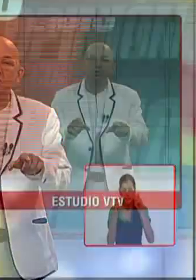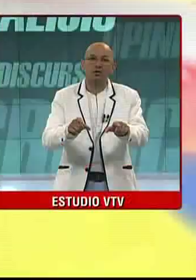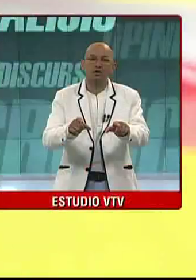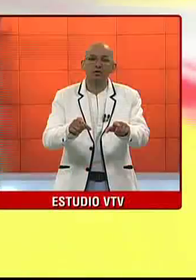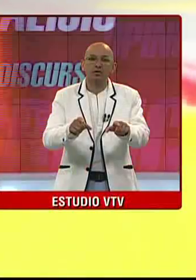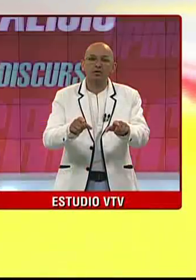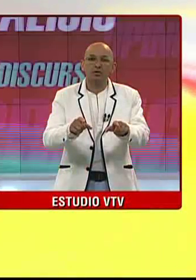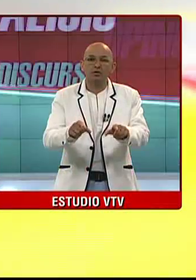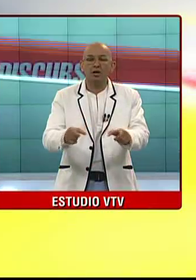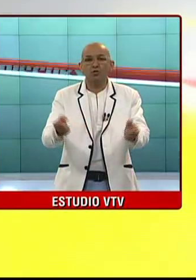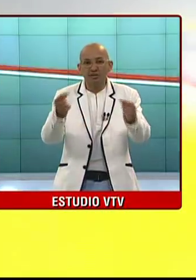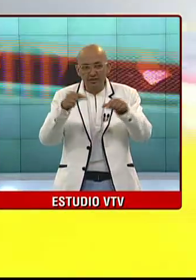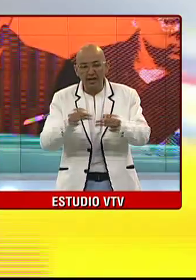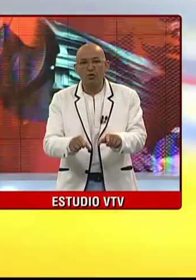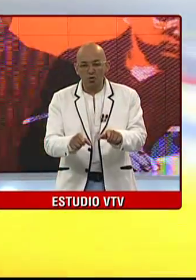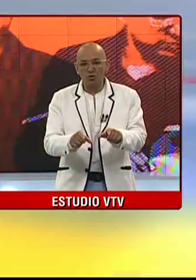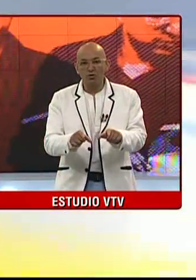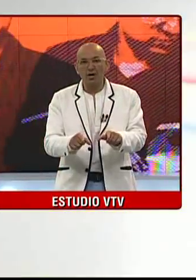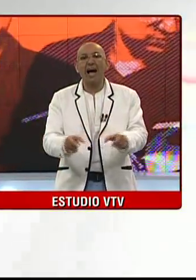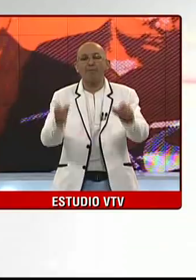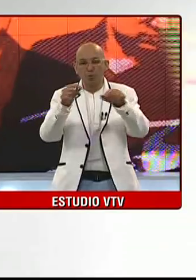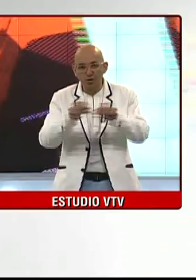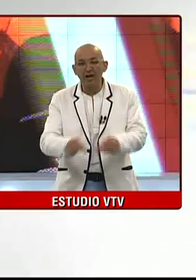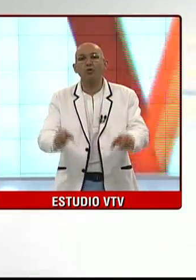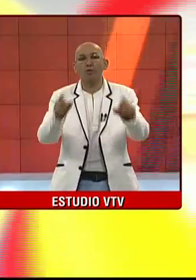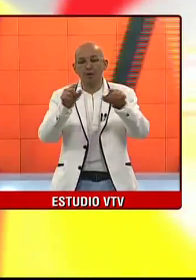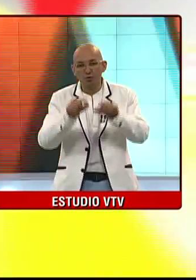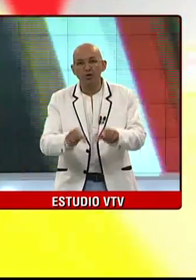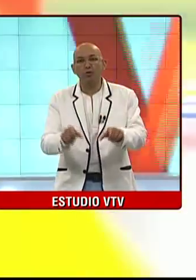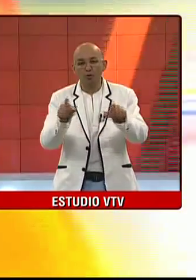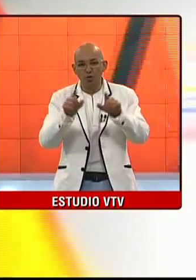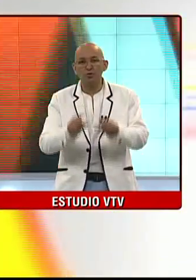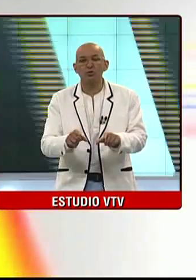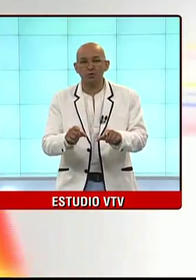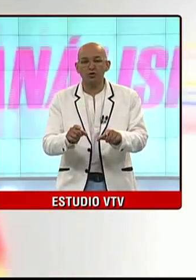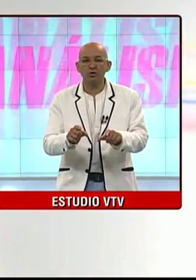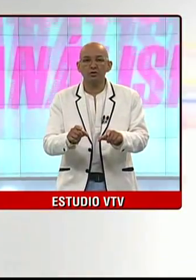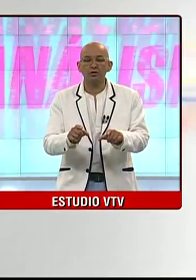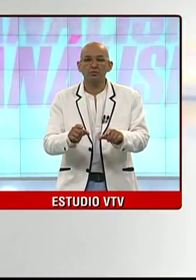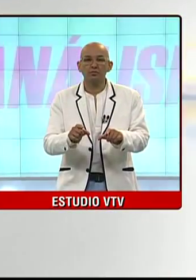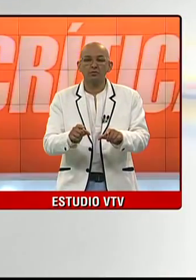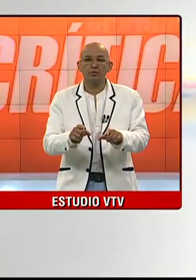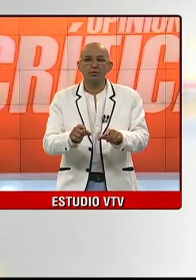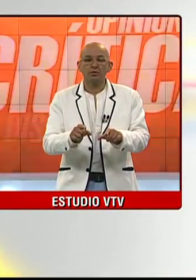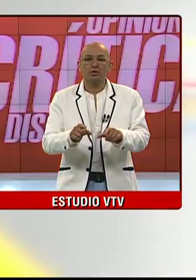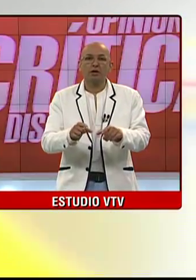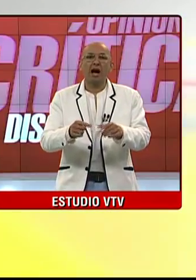secuestrado y a un dictador apoyado y aplaudido por la oposición